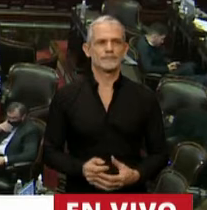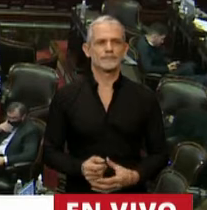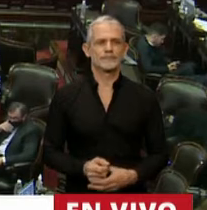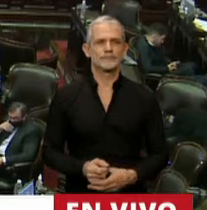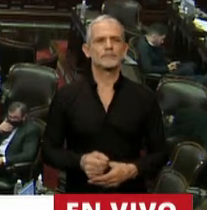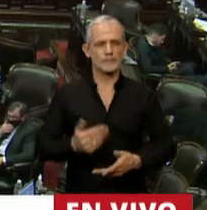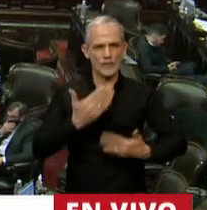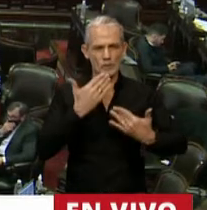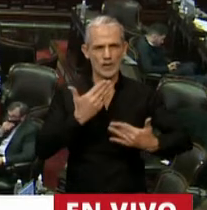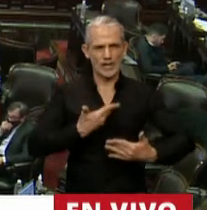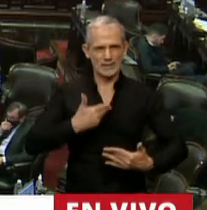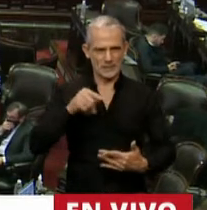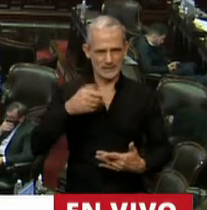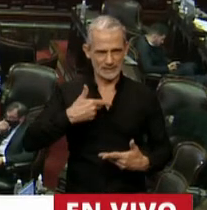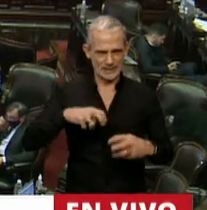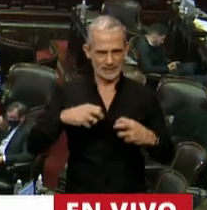Gracias, señor presidente.